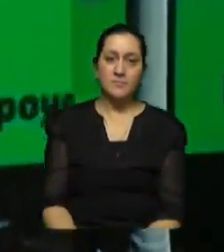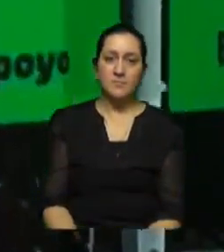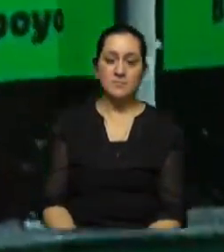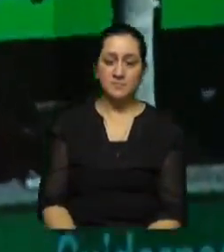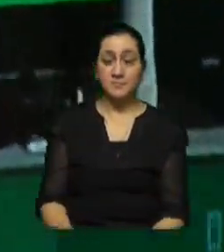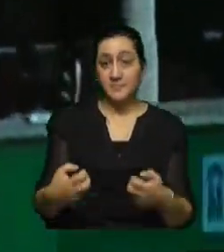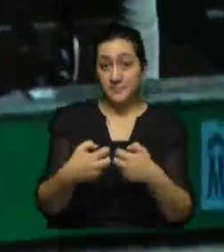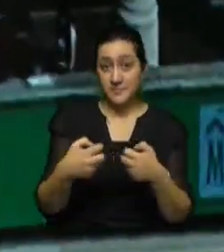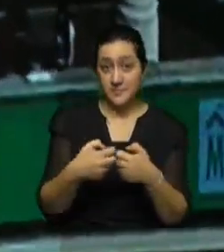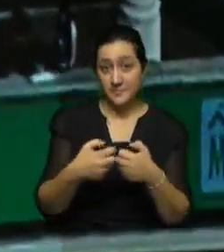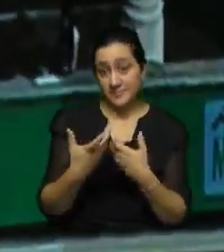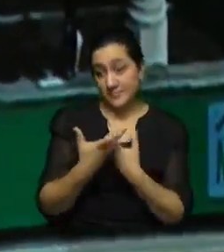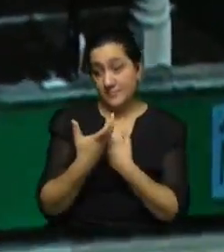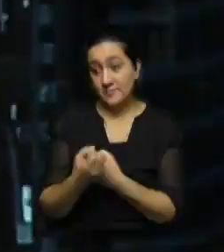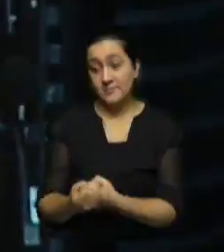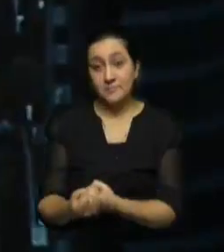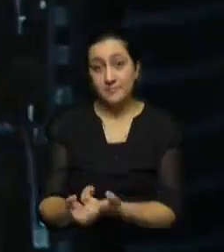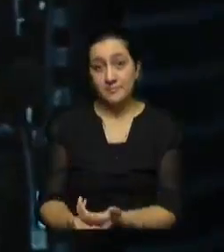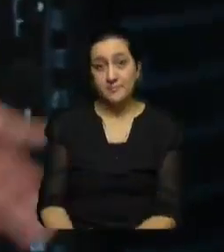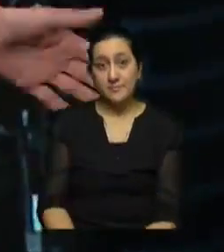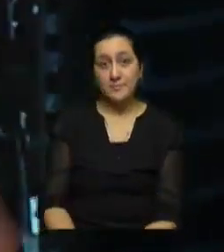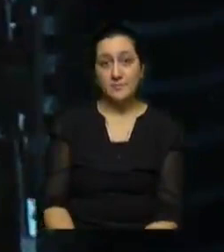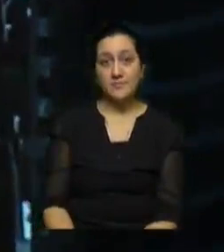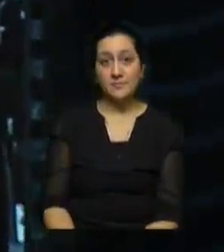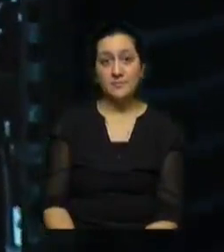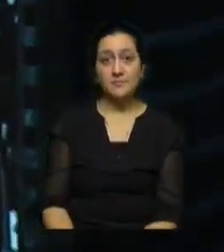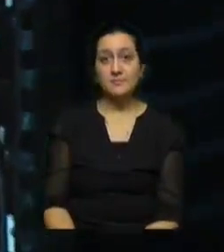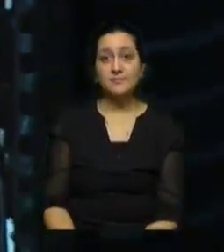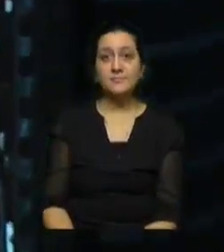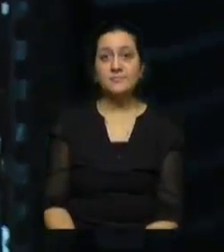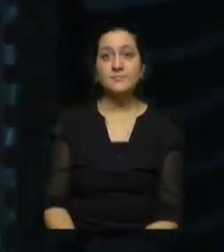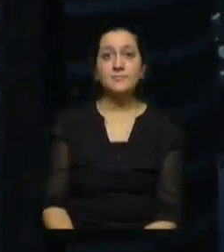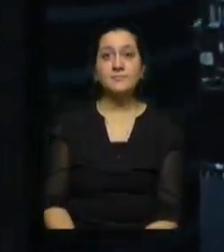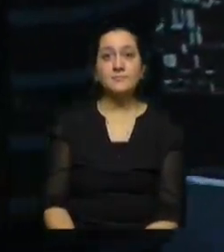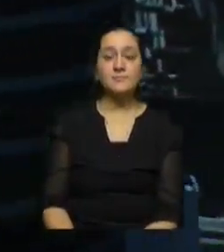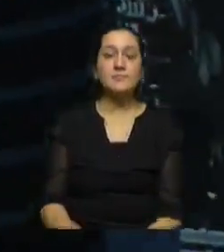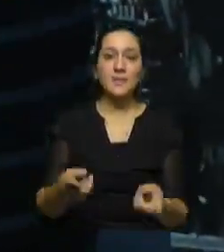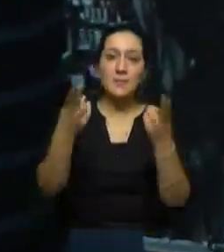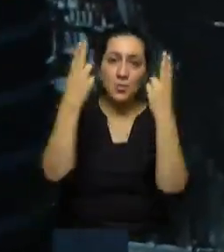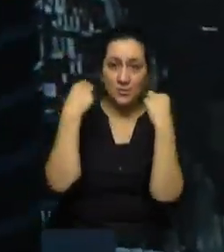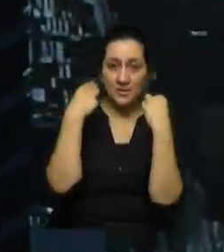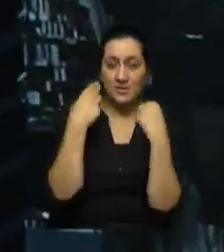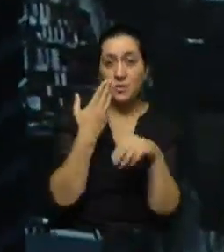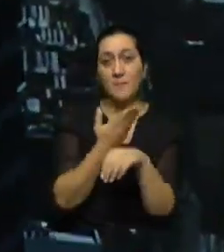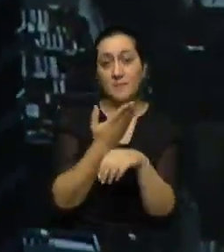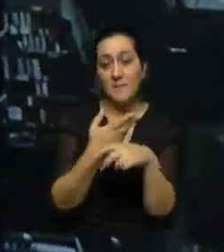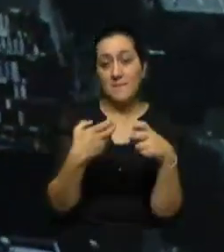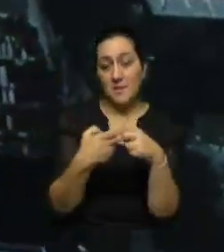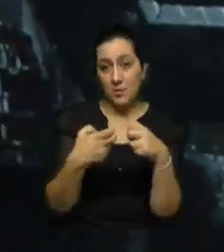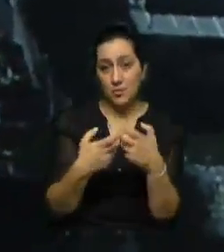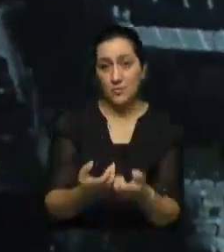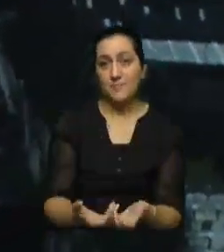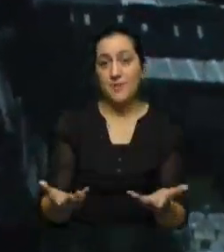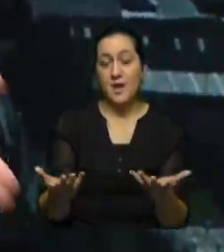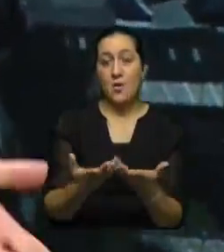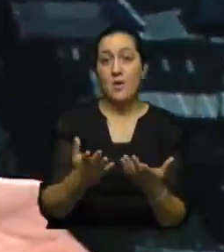que maneja otras cifras que no manejamos nosotros? No cuesta nada. Mirá qué humildad lo que están pidiendo. Pedregullo. Nos vamos